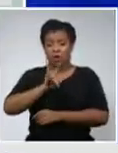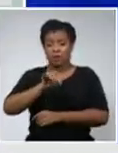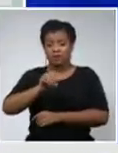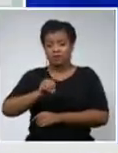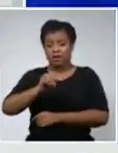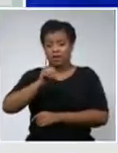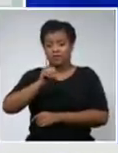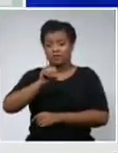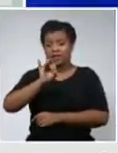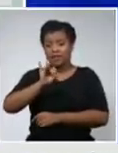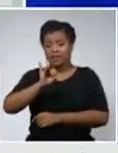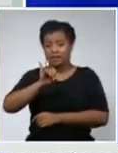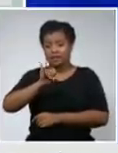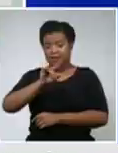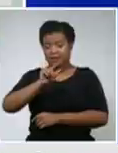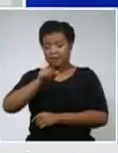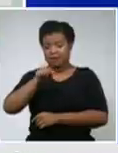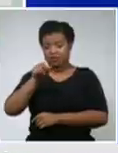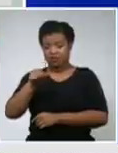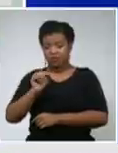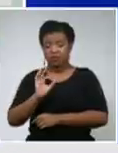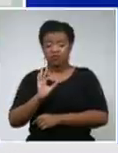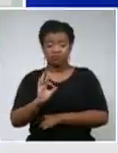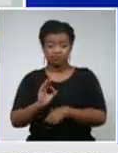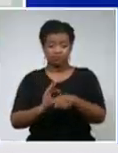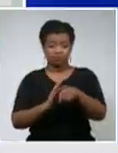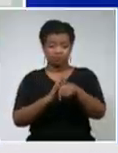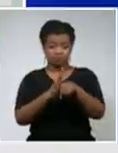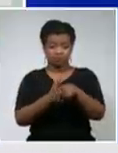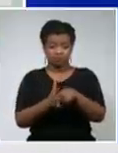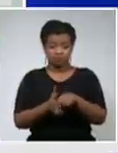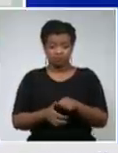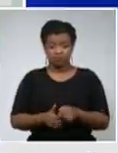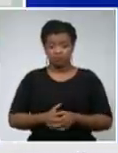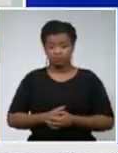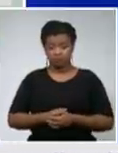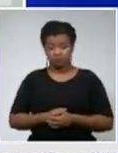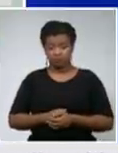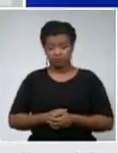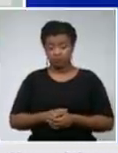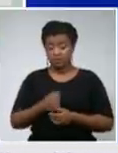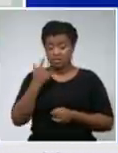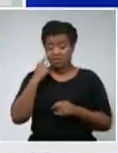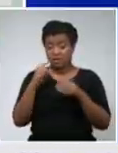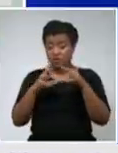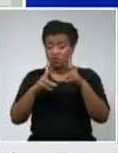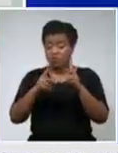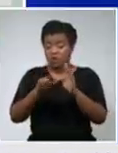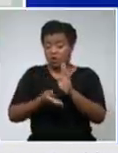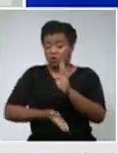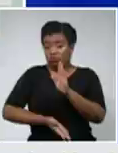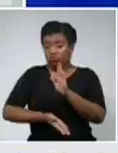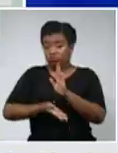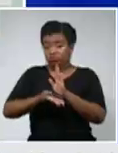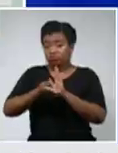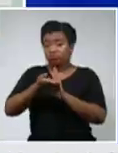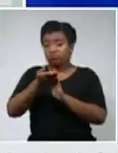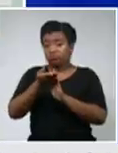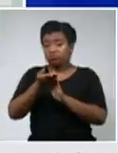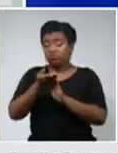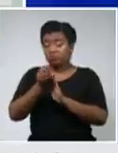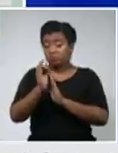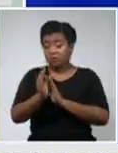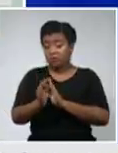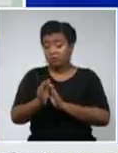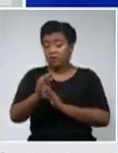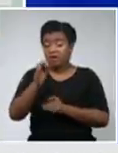5.976 personas con COVID-19. Cifra elevada, estamos hablando de la primera semana del mes